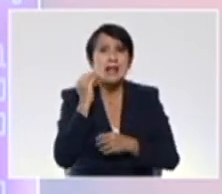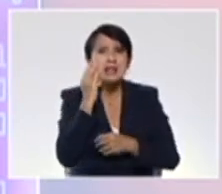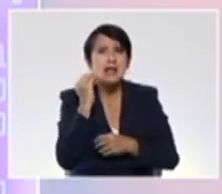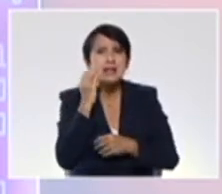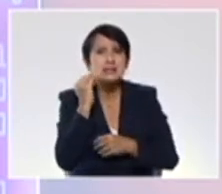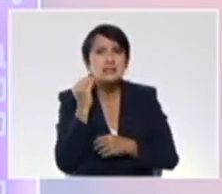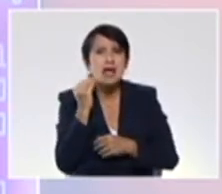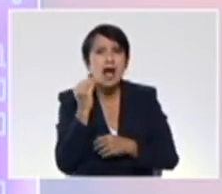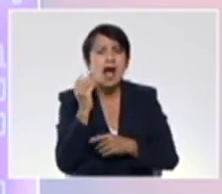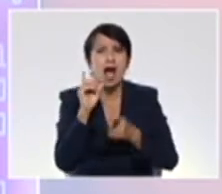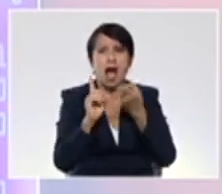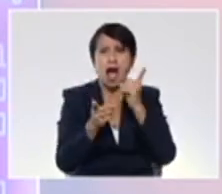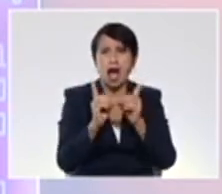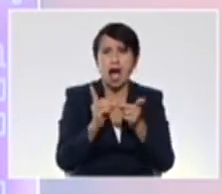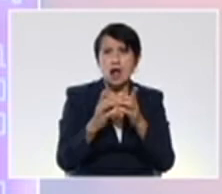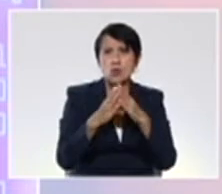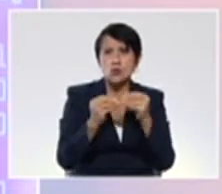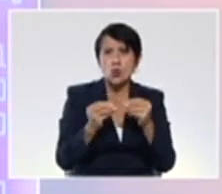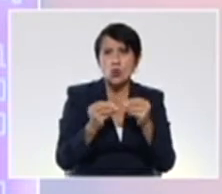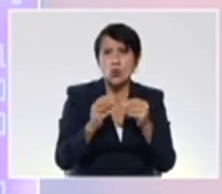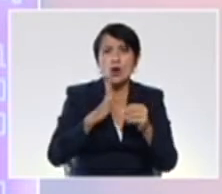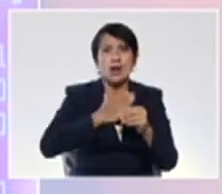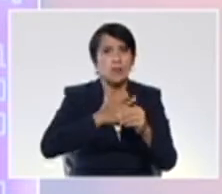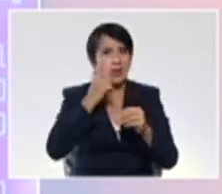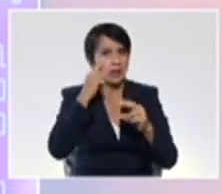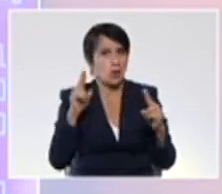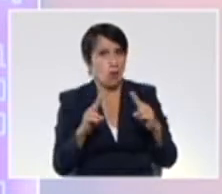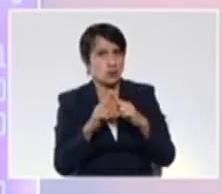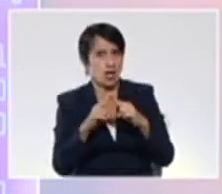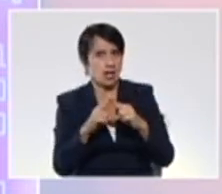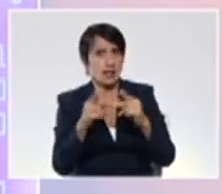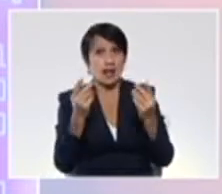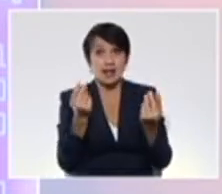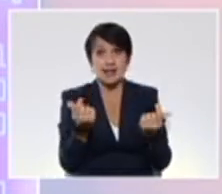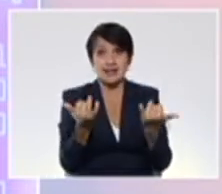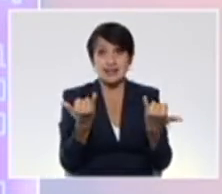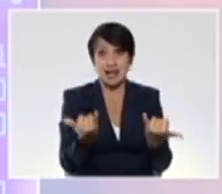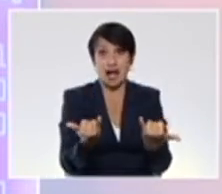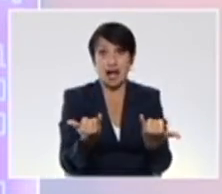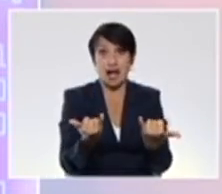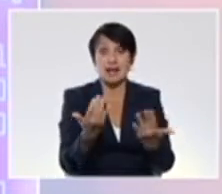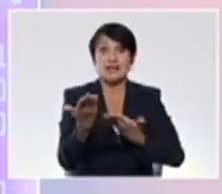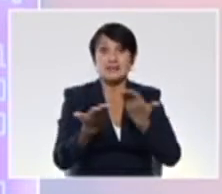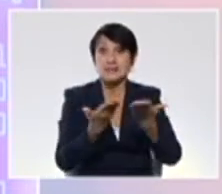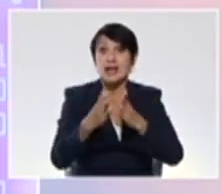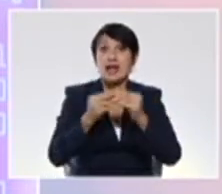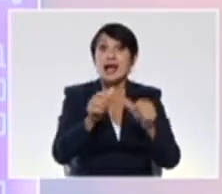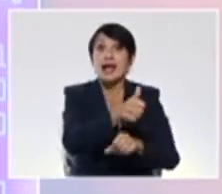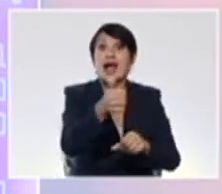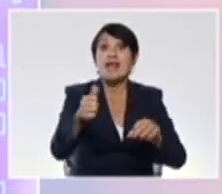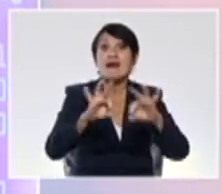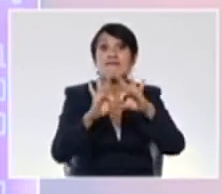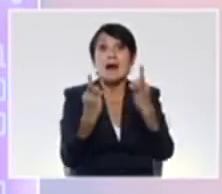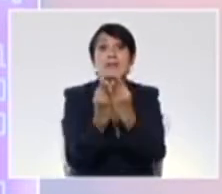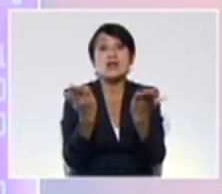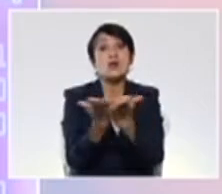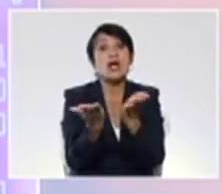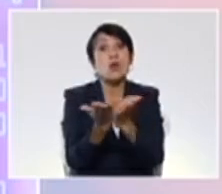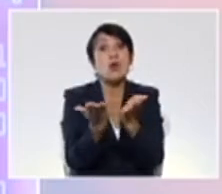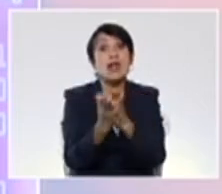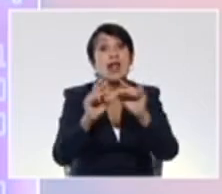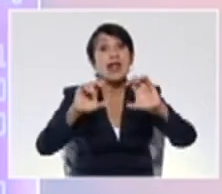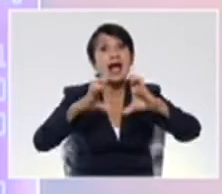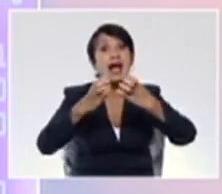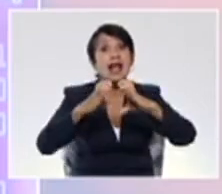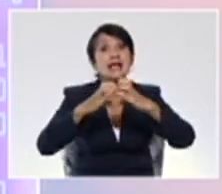interesantes que yo no les voy a adelantar para que ustedes puedan encontrarse con él de inmediato en el set principal de Cada Familia una Escuela en nuestra